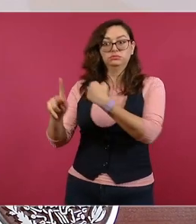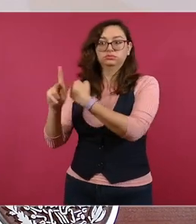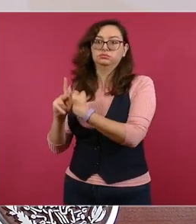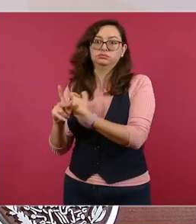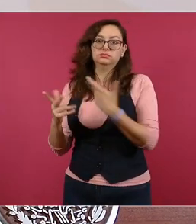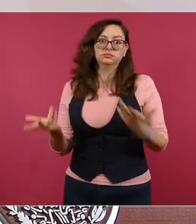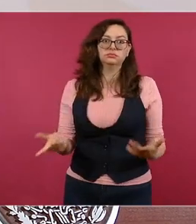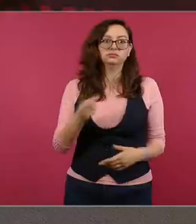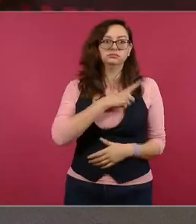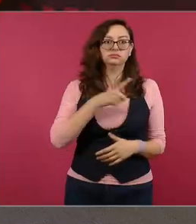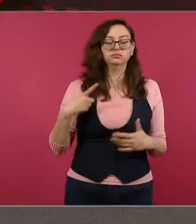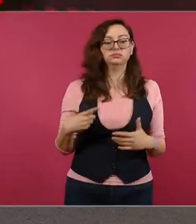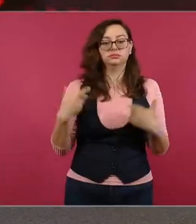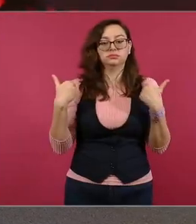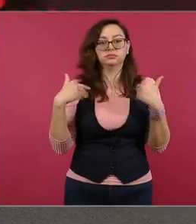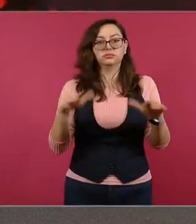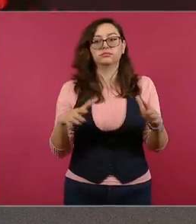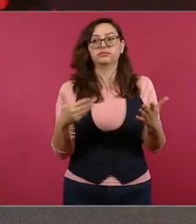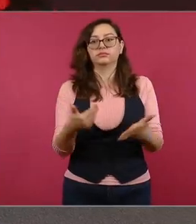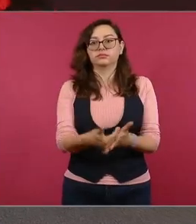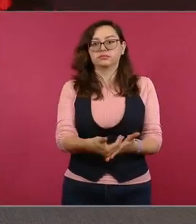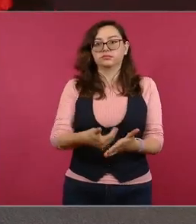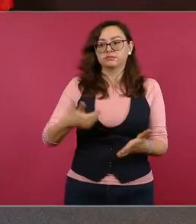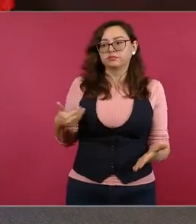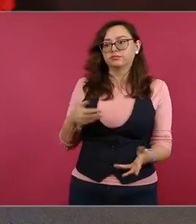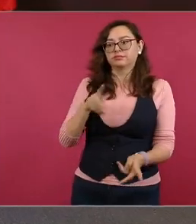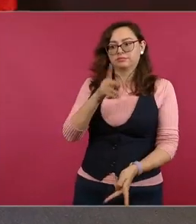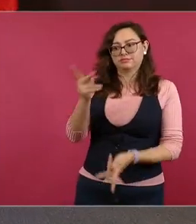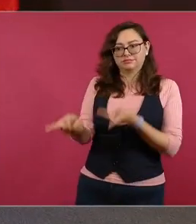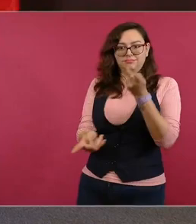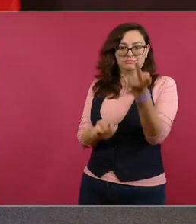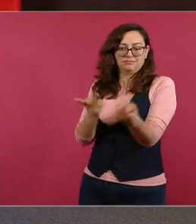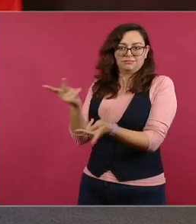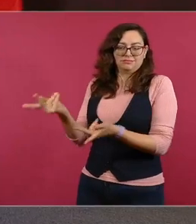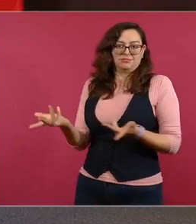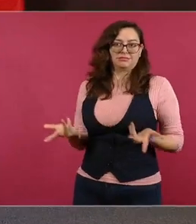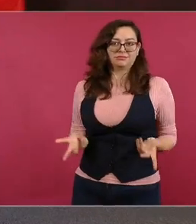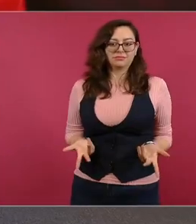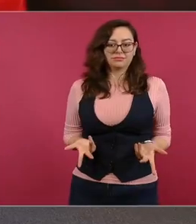consultar y que se pueda